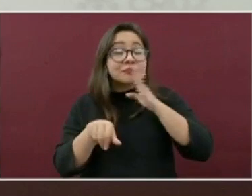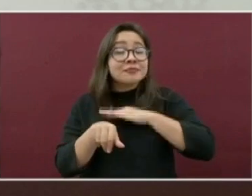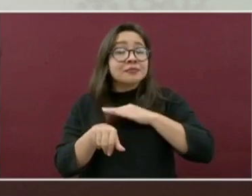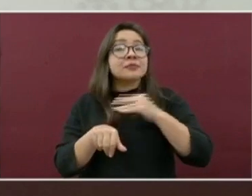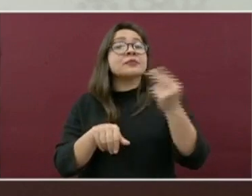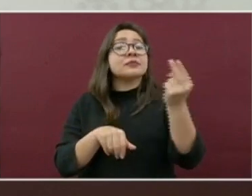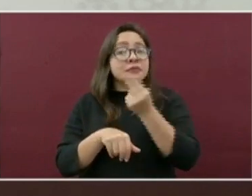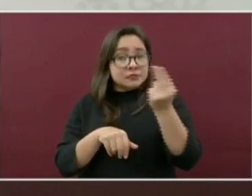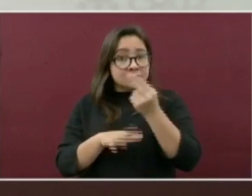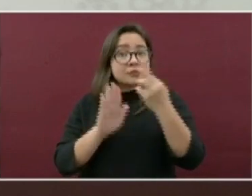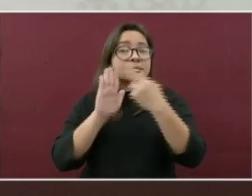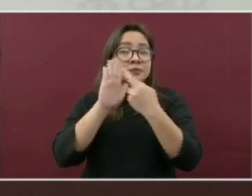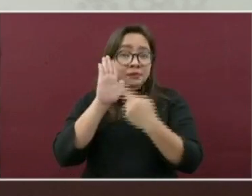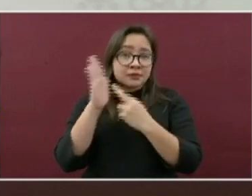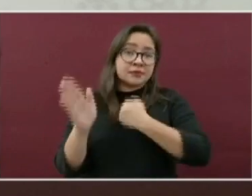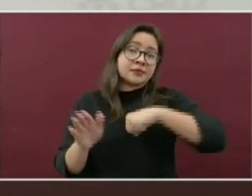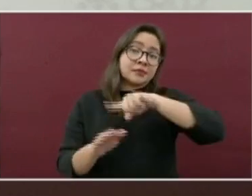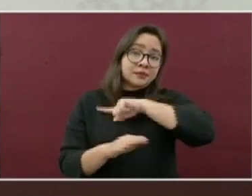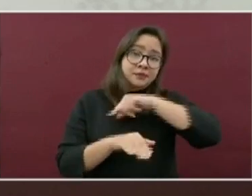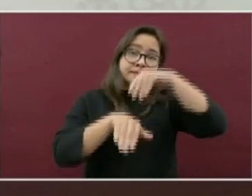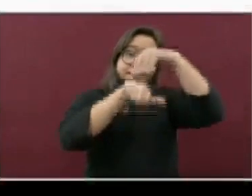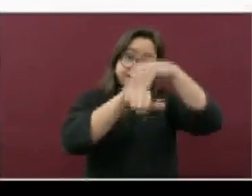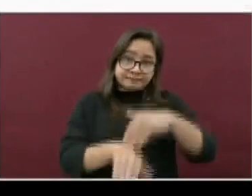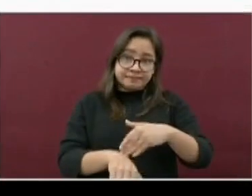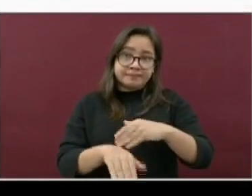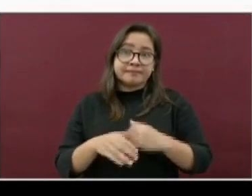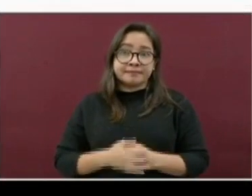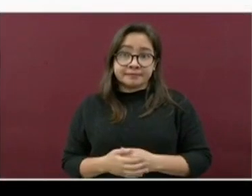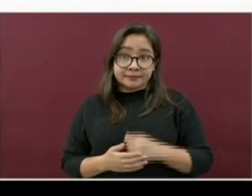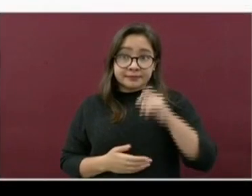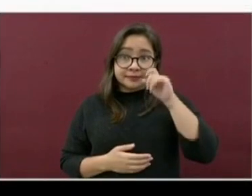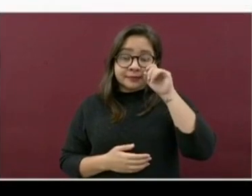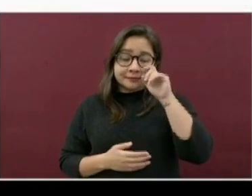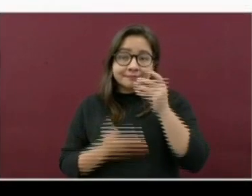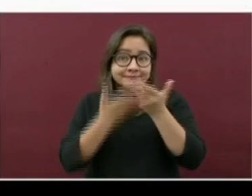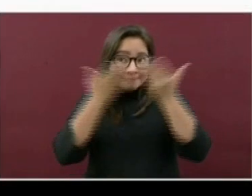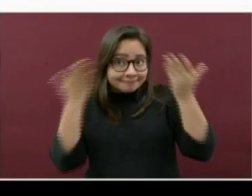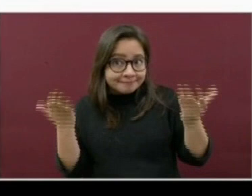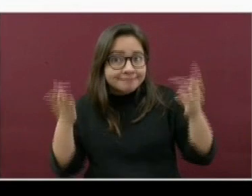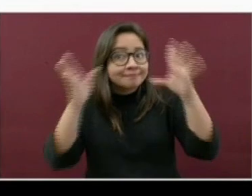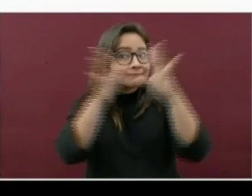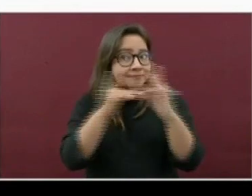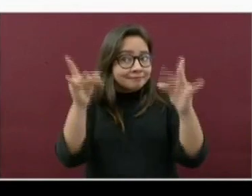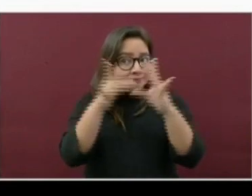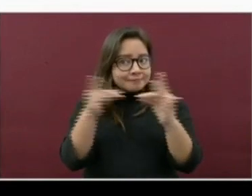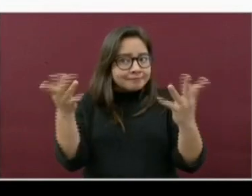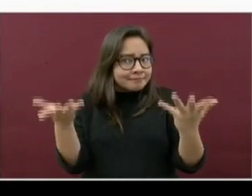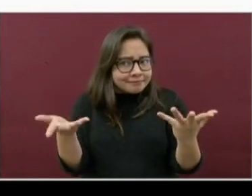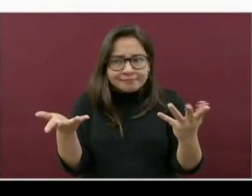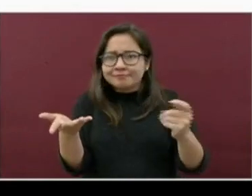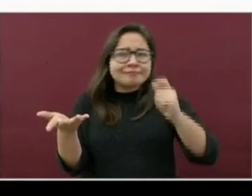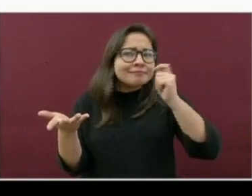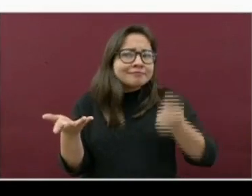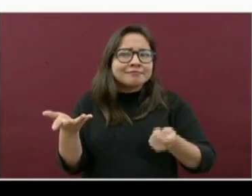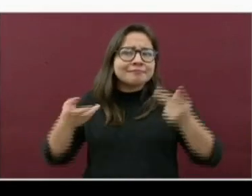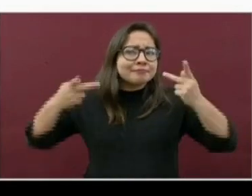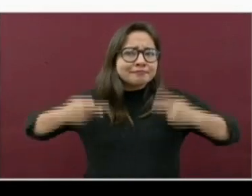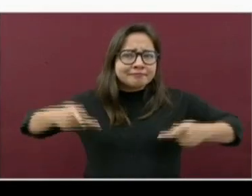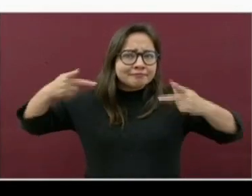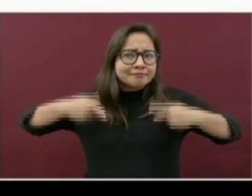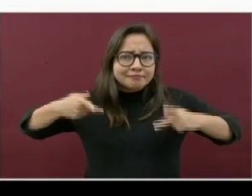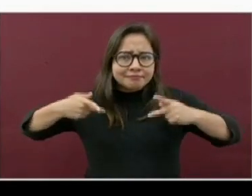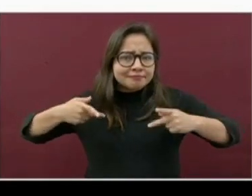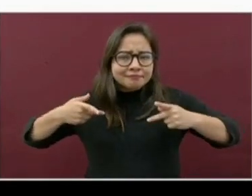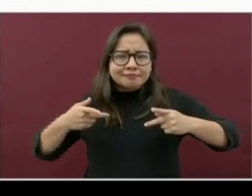llevar a cabo las medidas de protección básicas. En esta ocasión, les muestro algunas características que han presentado